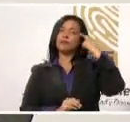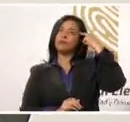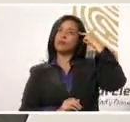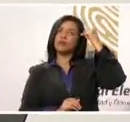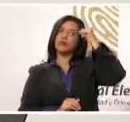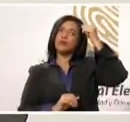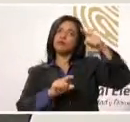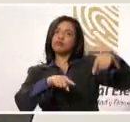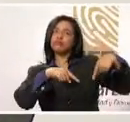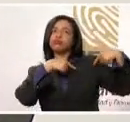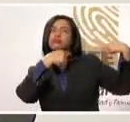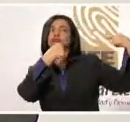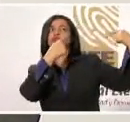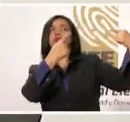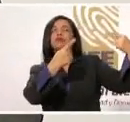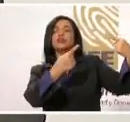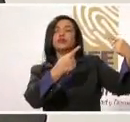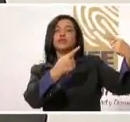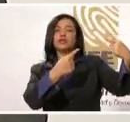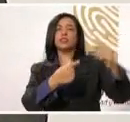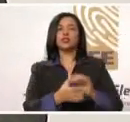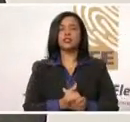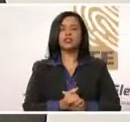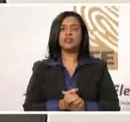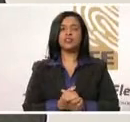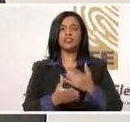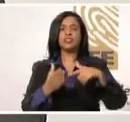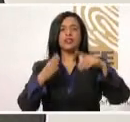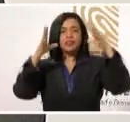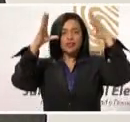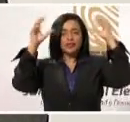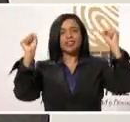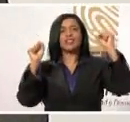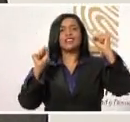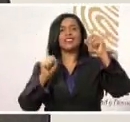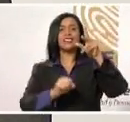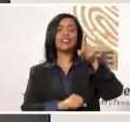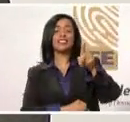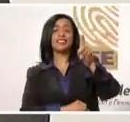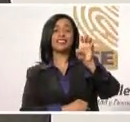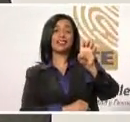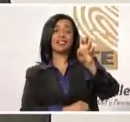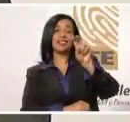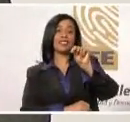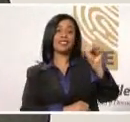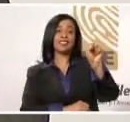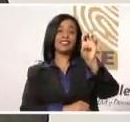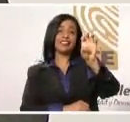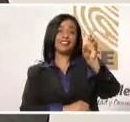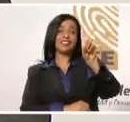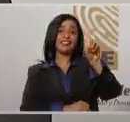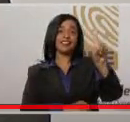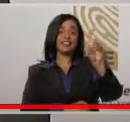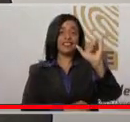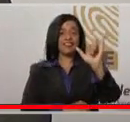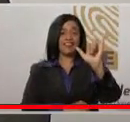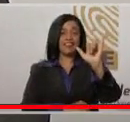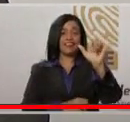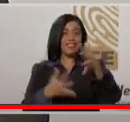muy recordado y venerado presidente Kennedy de los Estados Unidos. En su